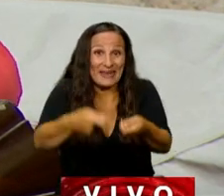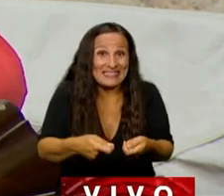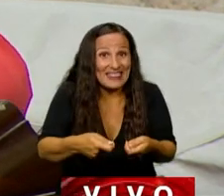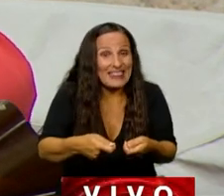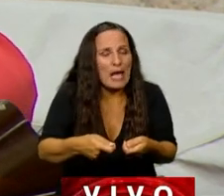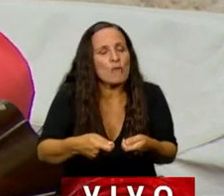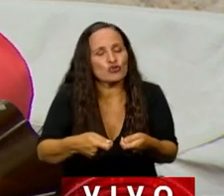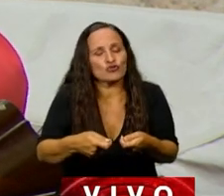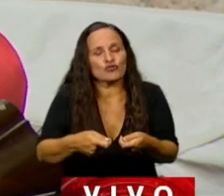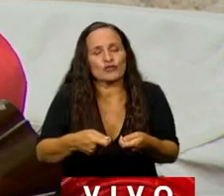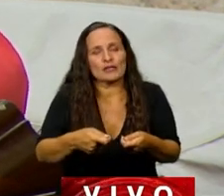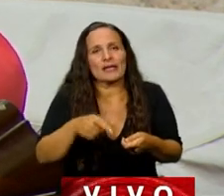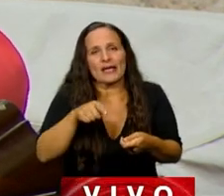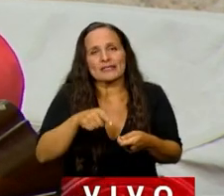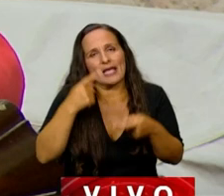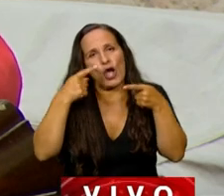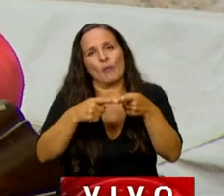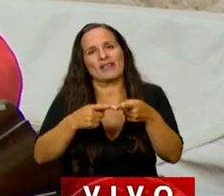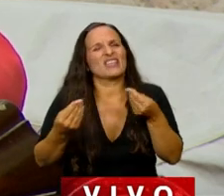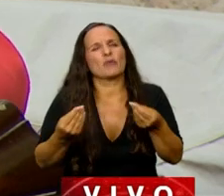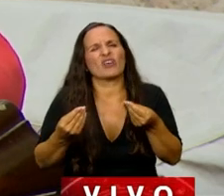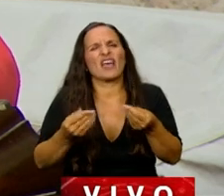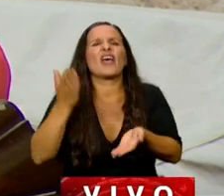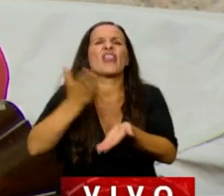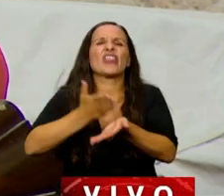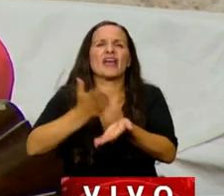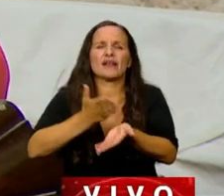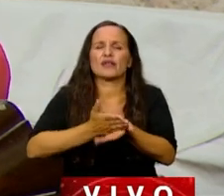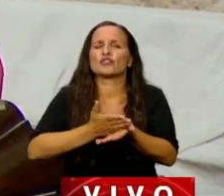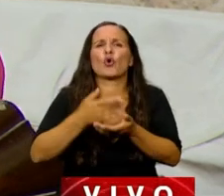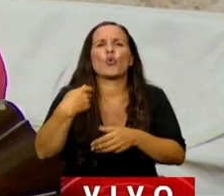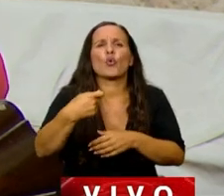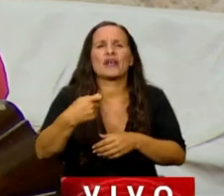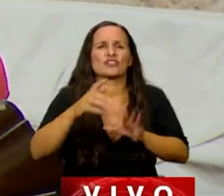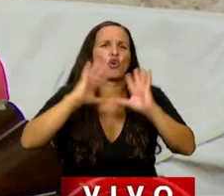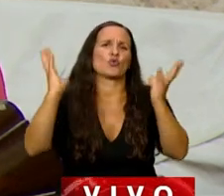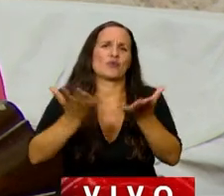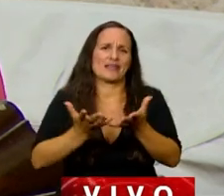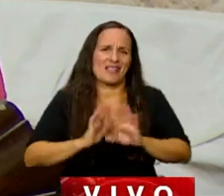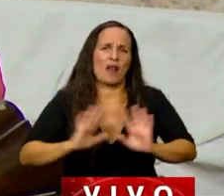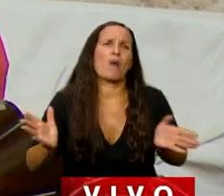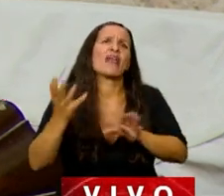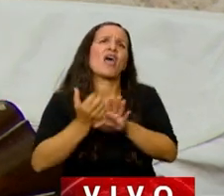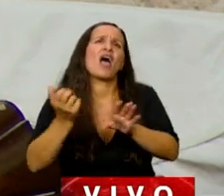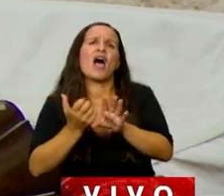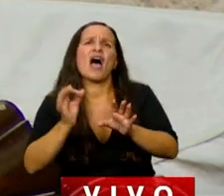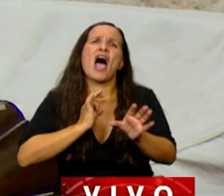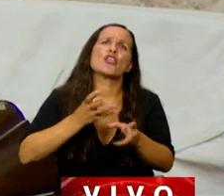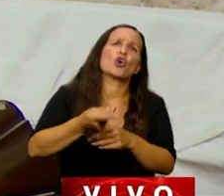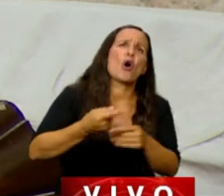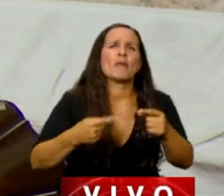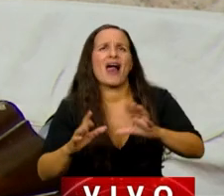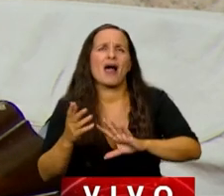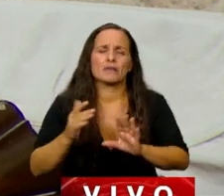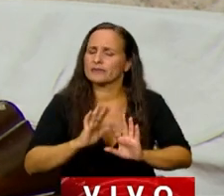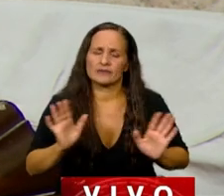presentando, que justamente plantea el derecho a la jubilación universal sin compra de años. Esto es muy importante.